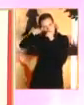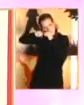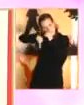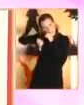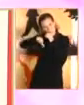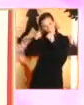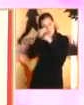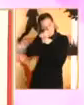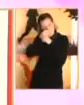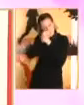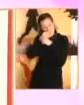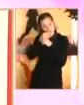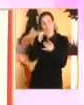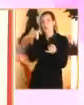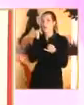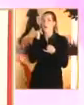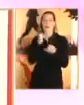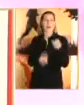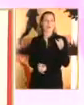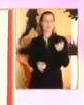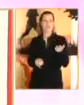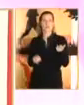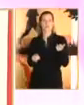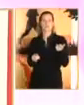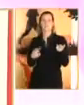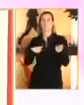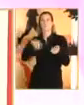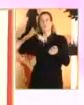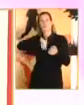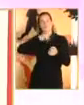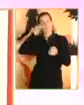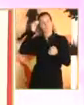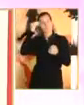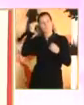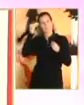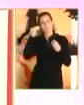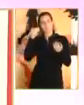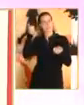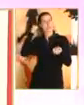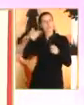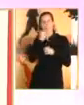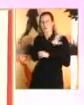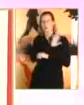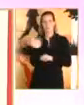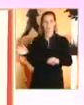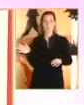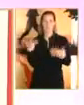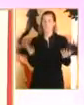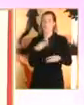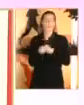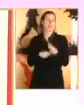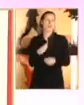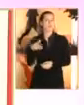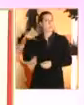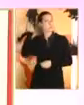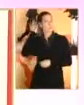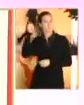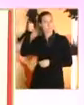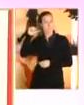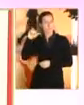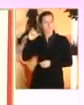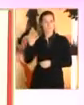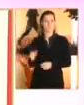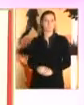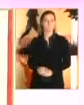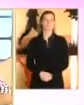y tal, pero bueno, que al final, pues yo creo que era lo más factible operarle, y por eso decidimos hacer la operación. ¿Y habéis recibido algún tipo de